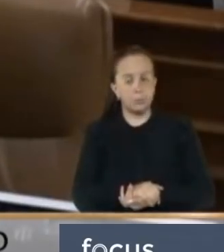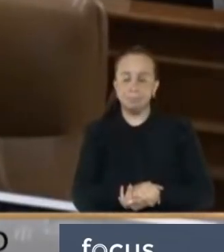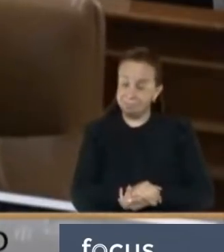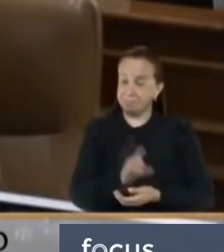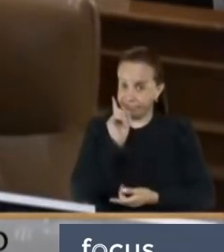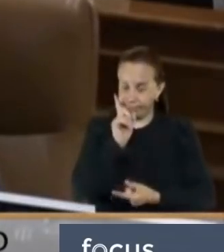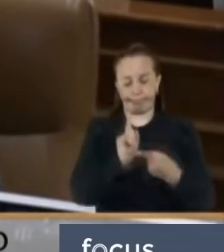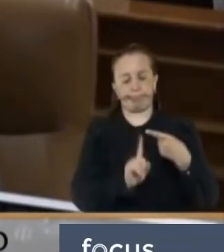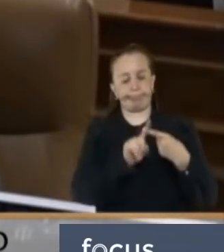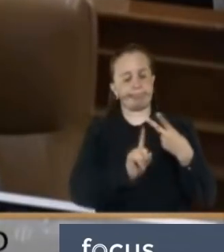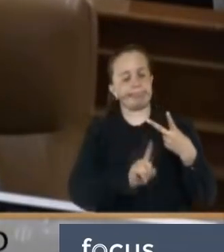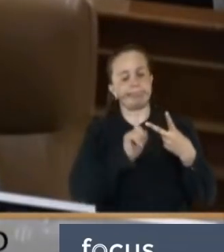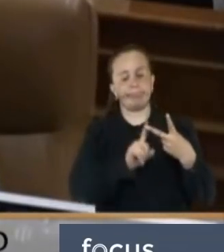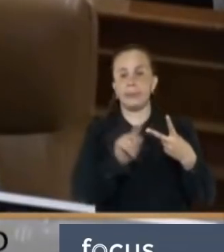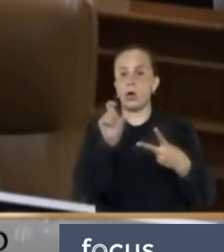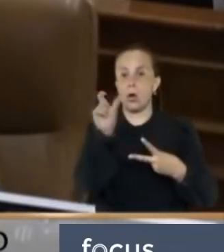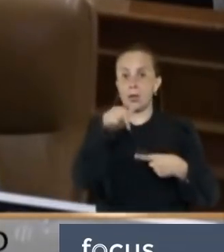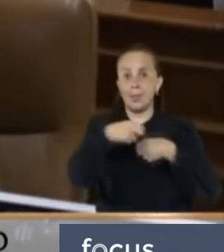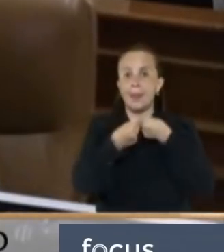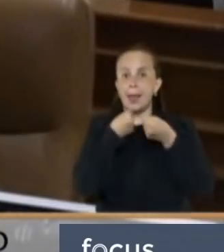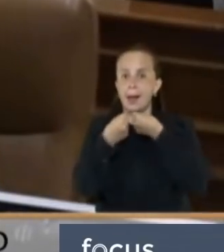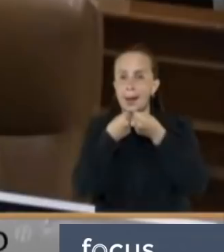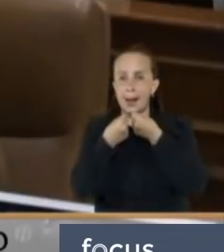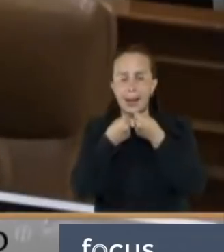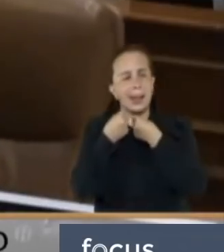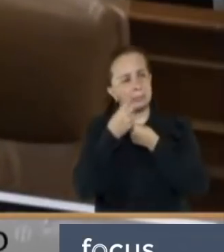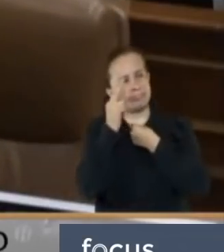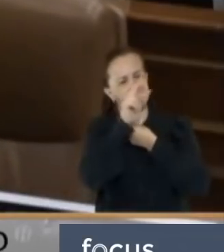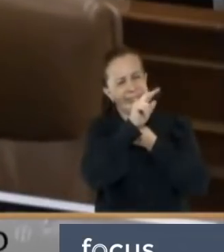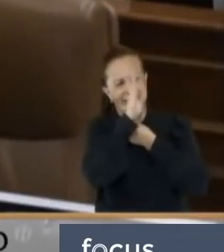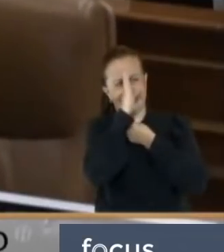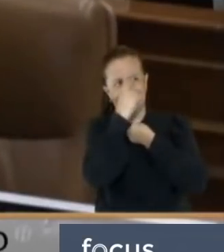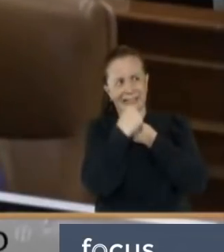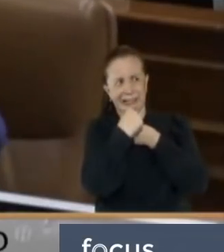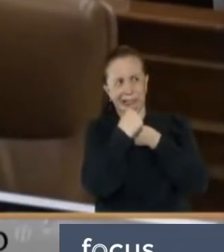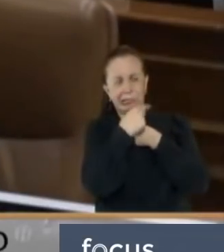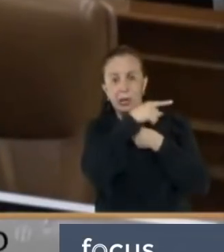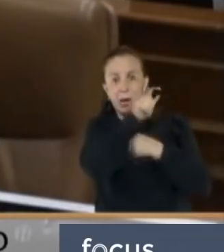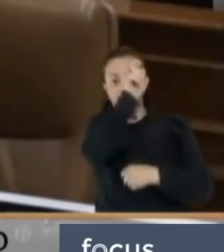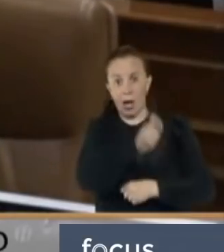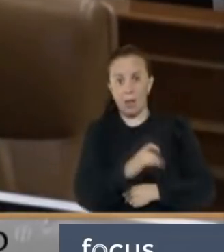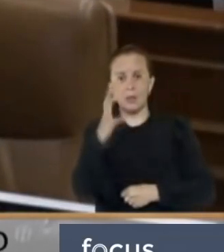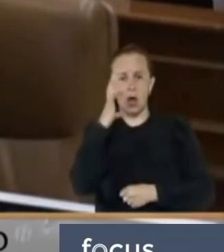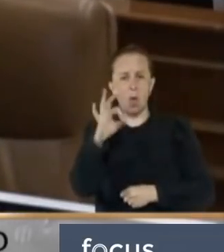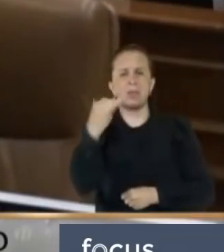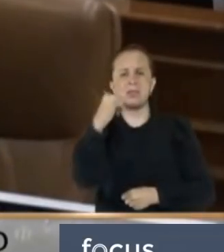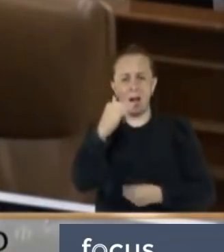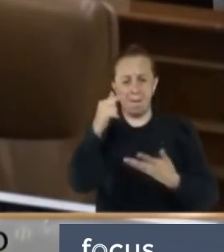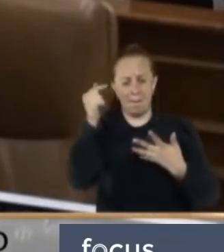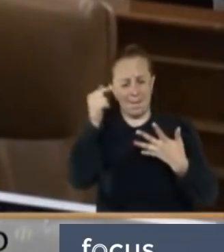no han visto, pero que esta entrevista nos desnuda. Cuando este señor, que tiene varias